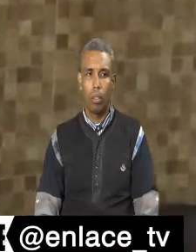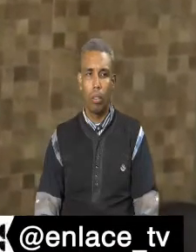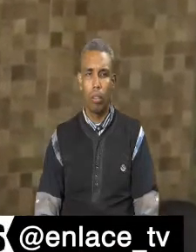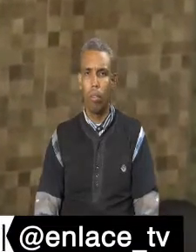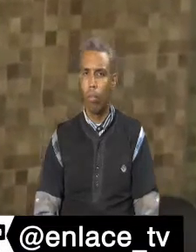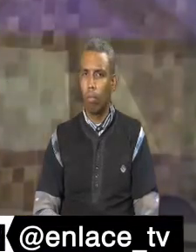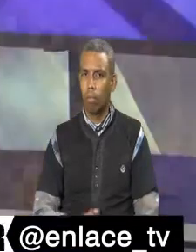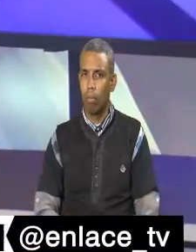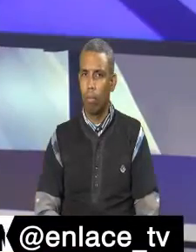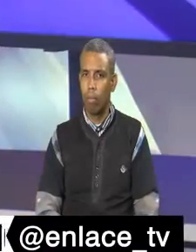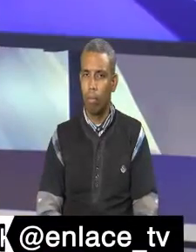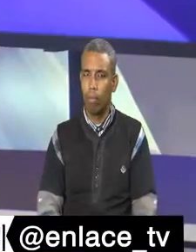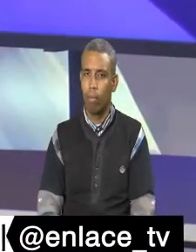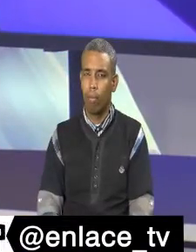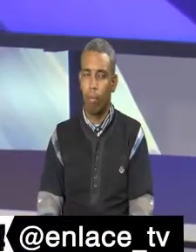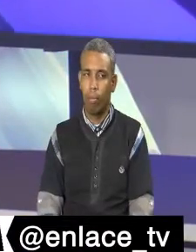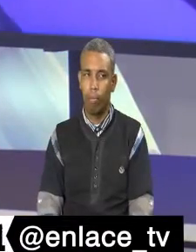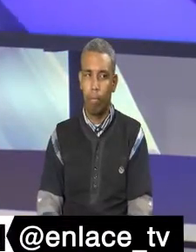Dios.